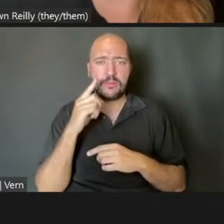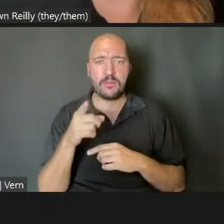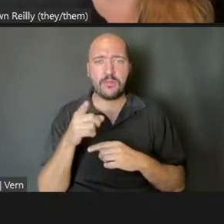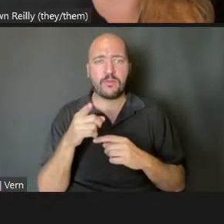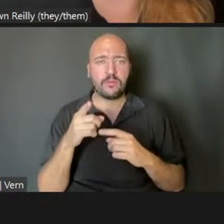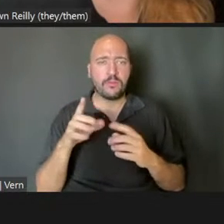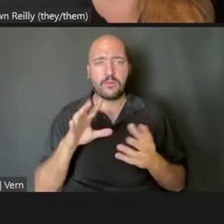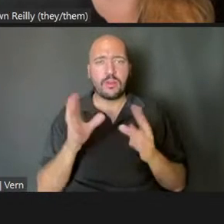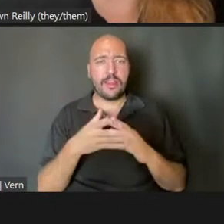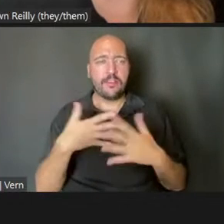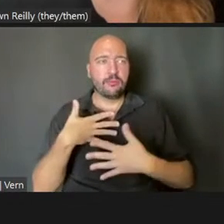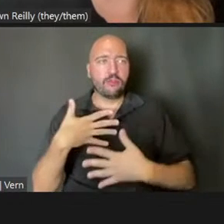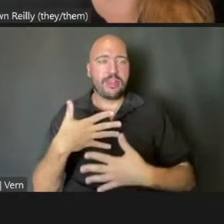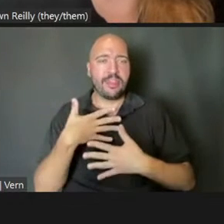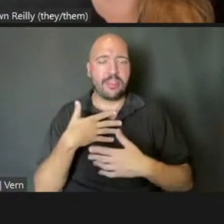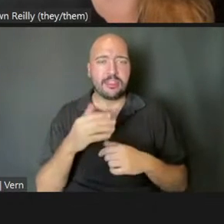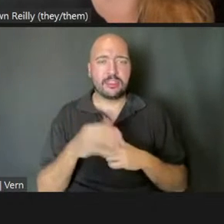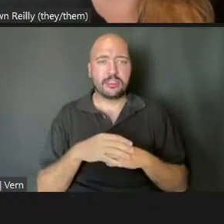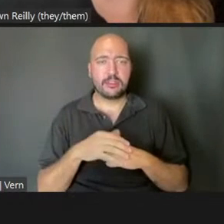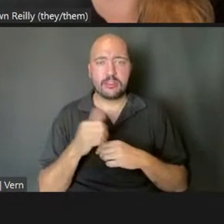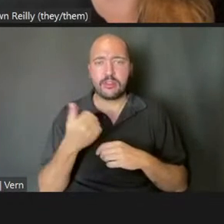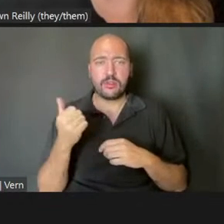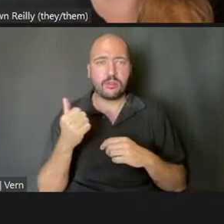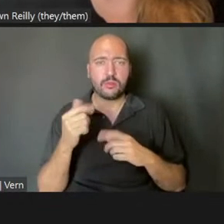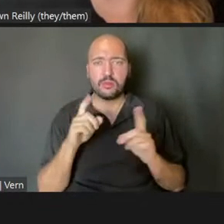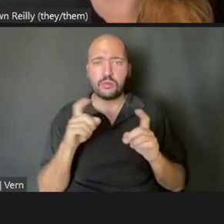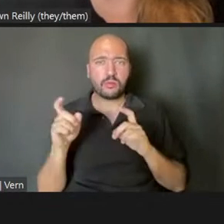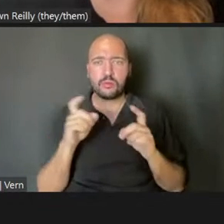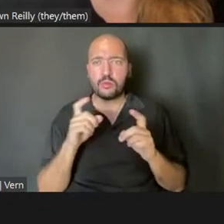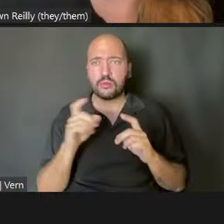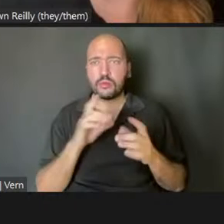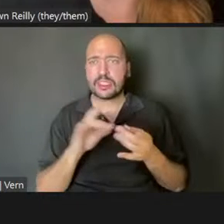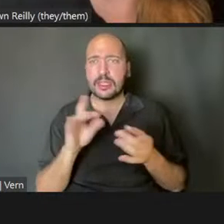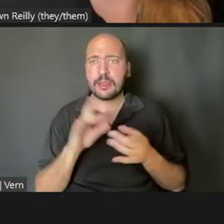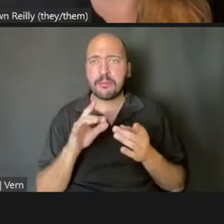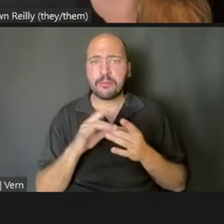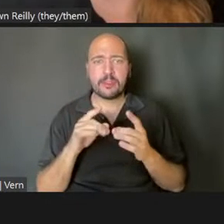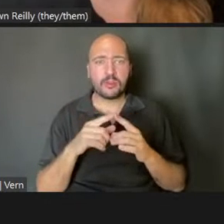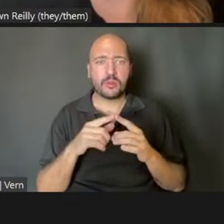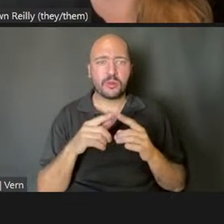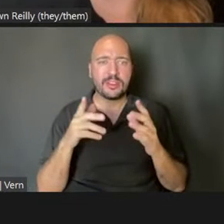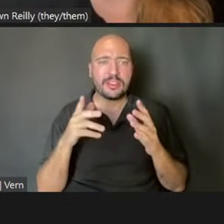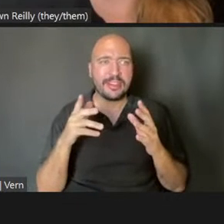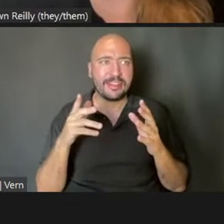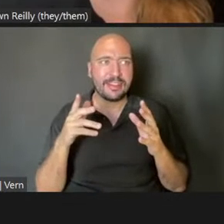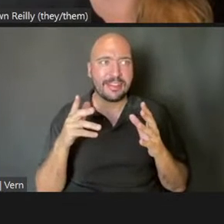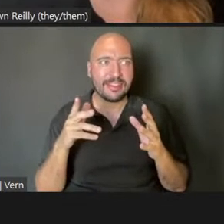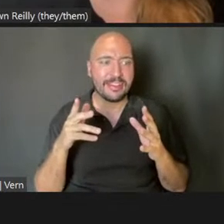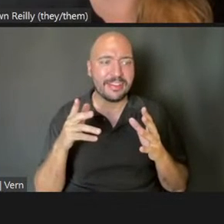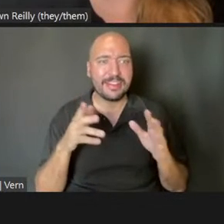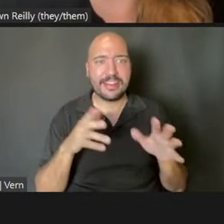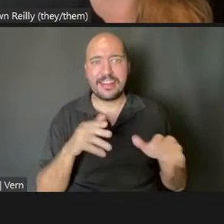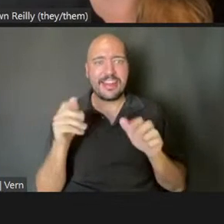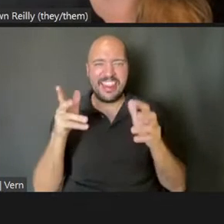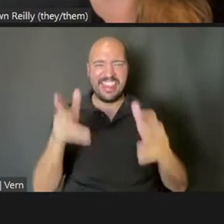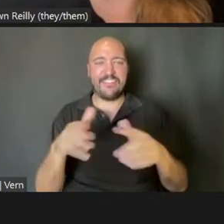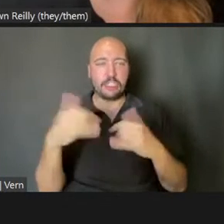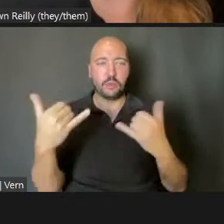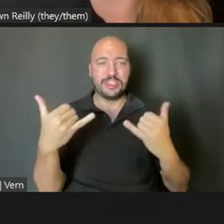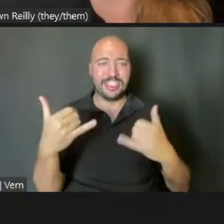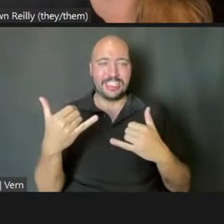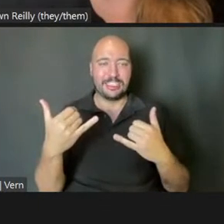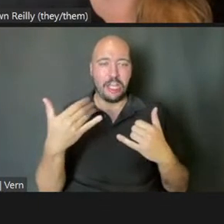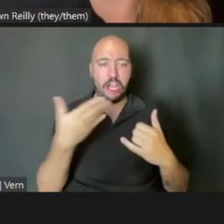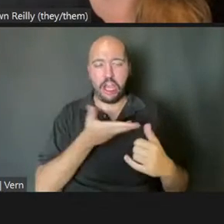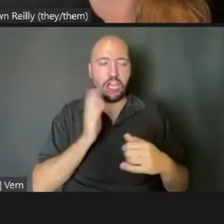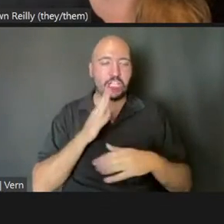a collective breath. So any other questions or comments to leave on today's shared table?